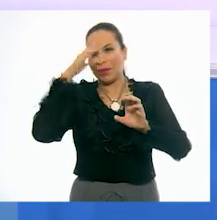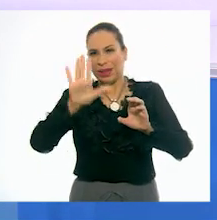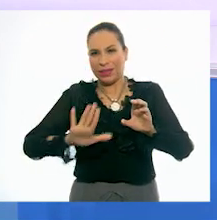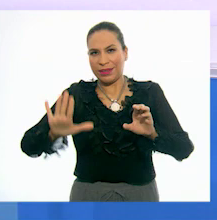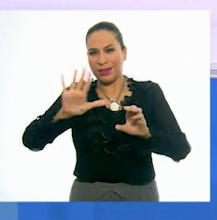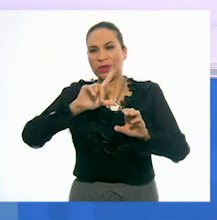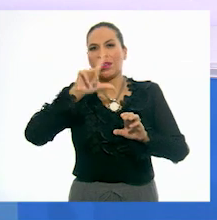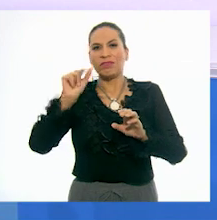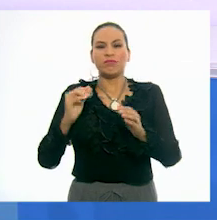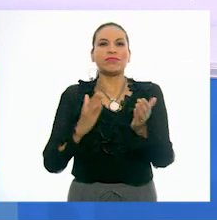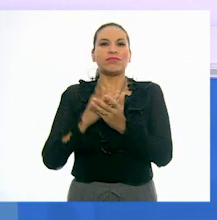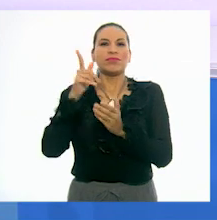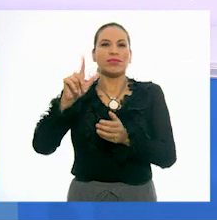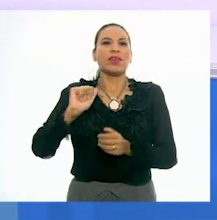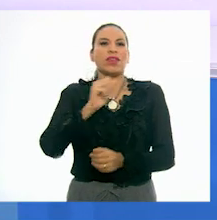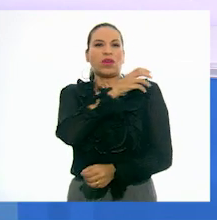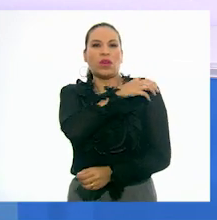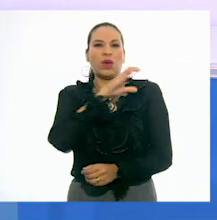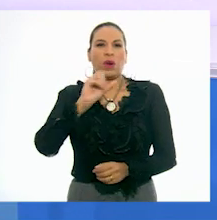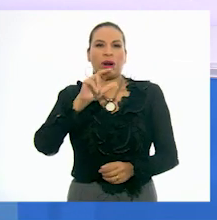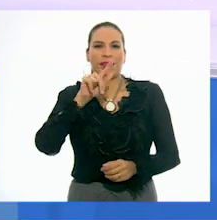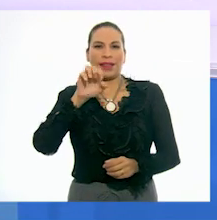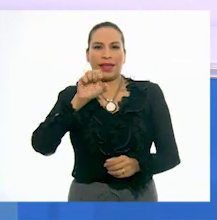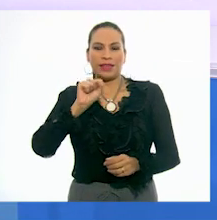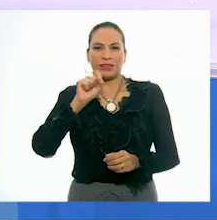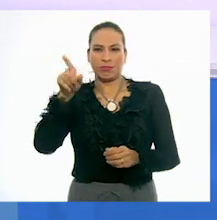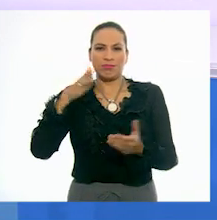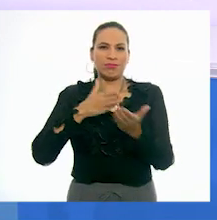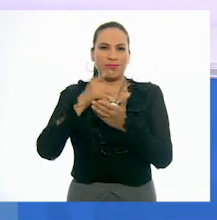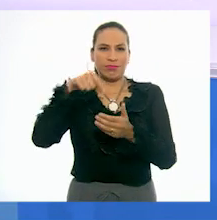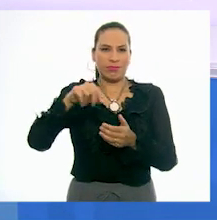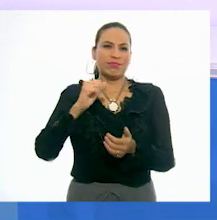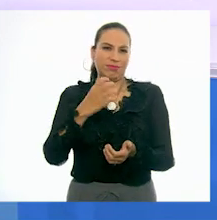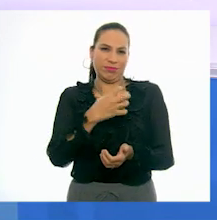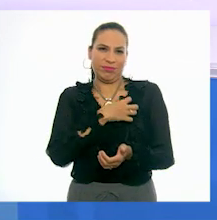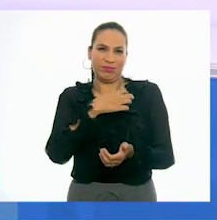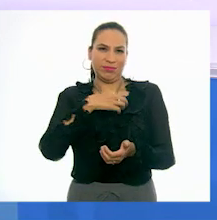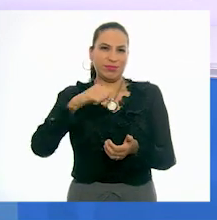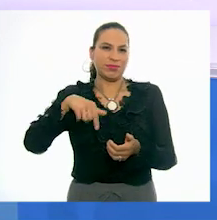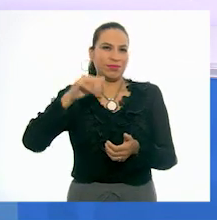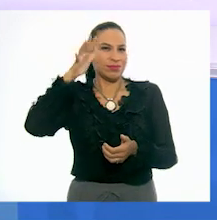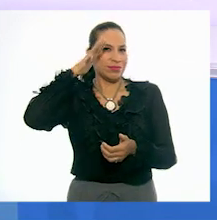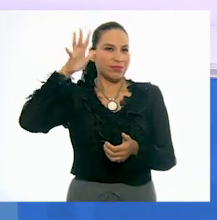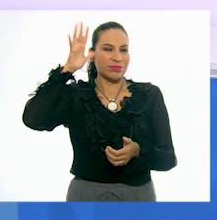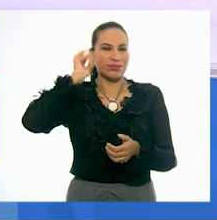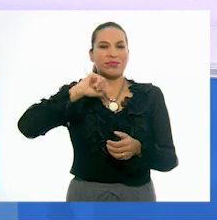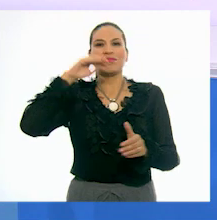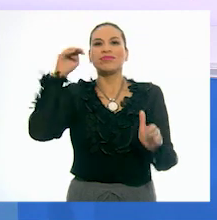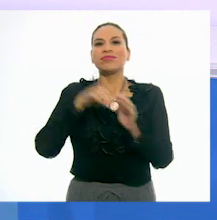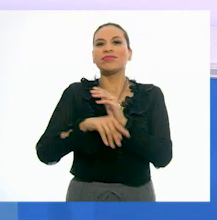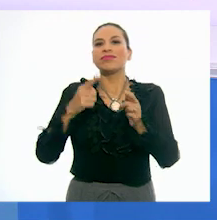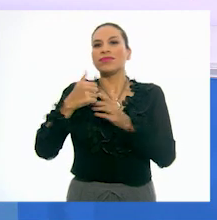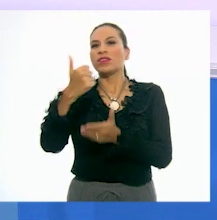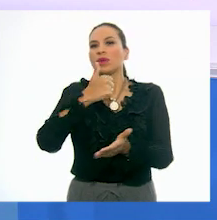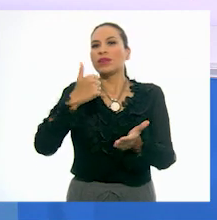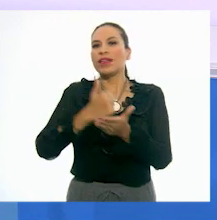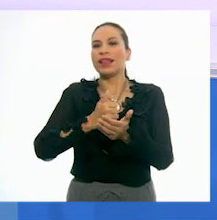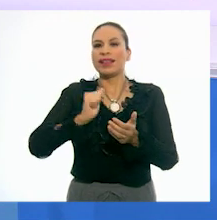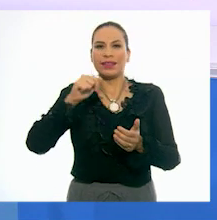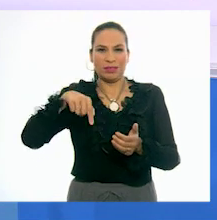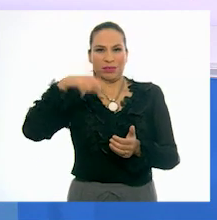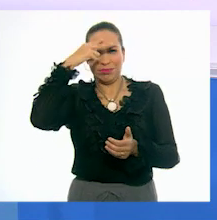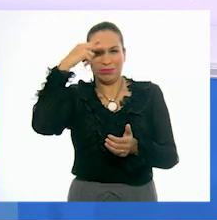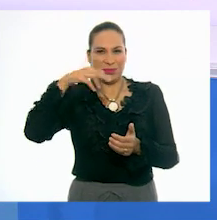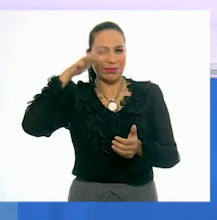luego la expedición de Hernán Cortés a la capital mexica y la caída de ciudades de Tenochtitlan y Tlatelolco,